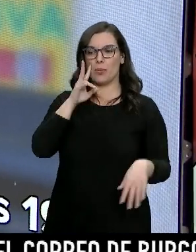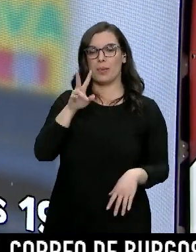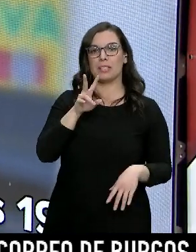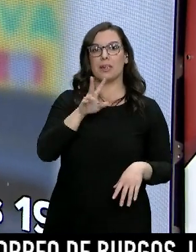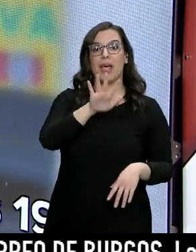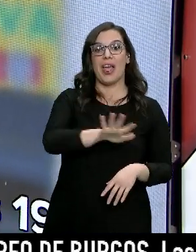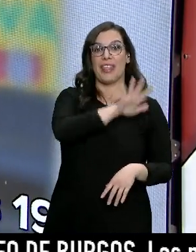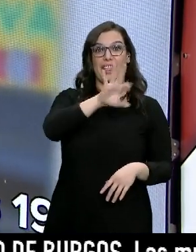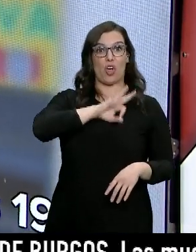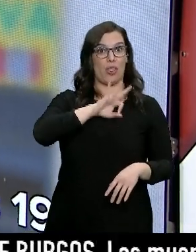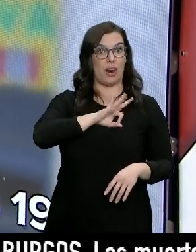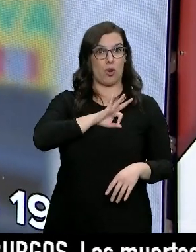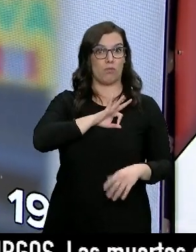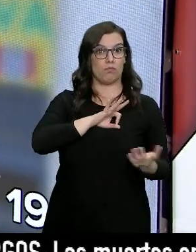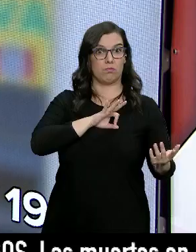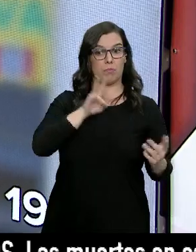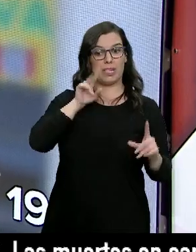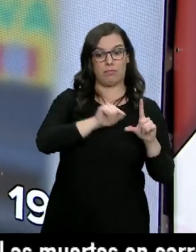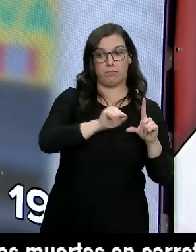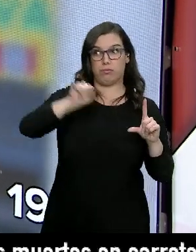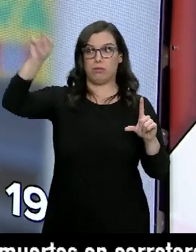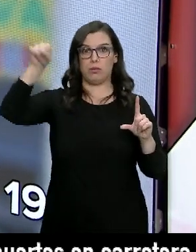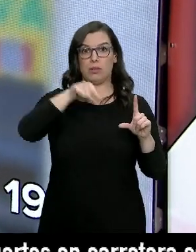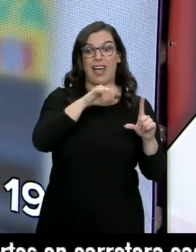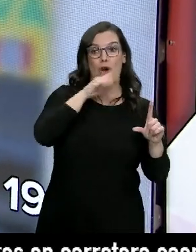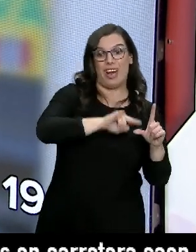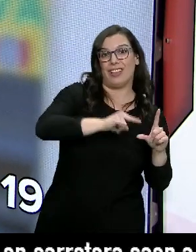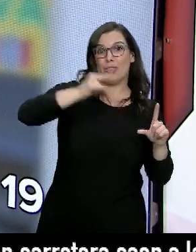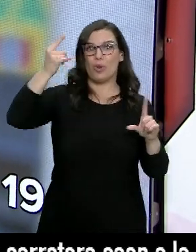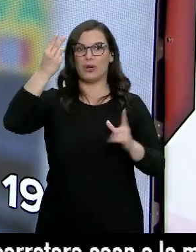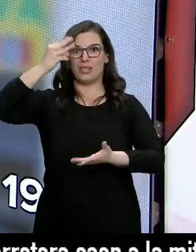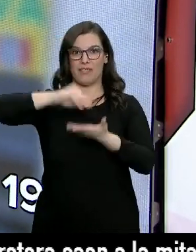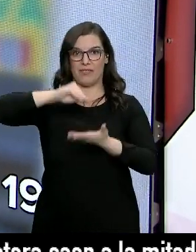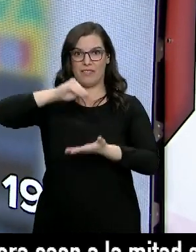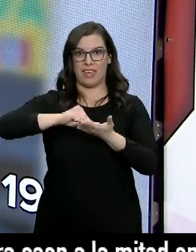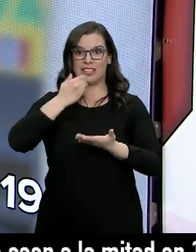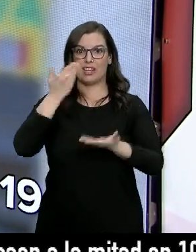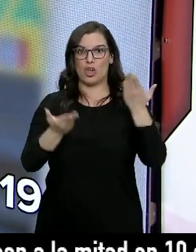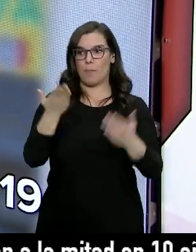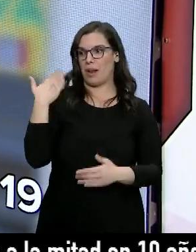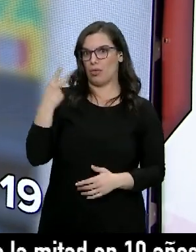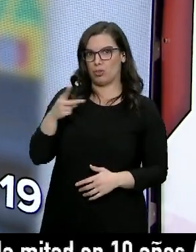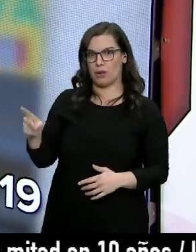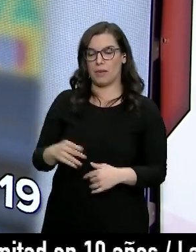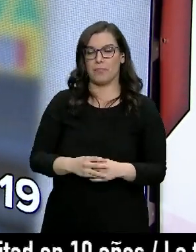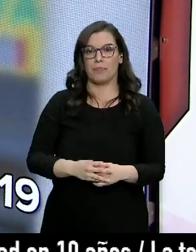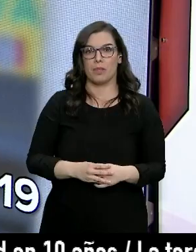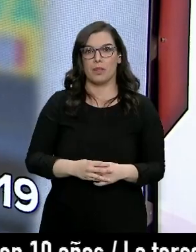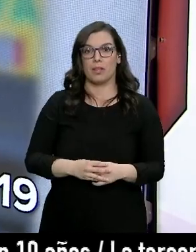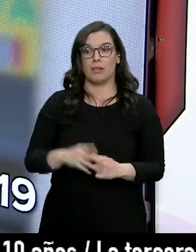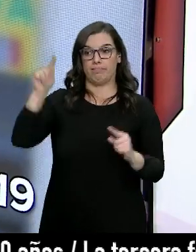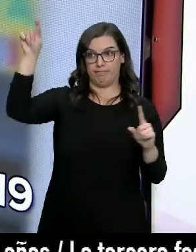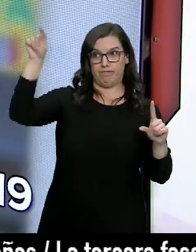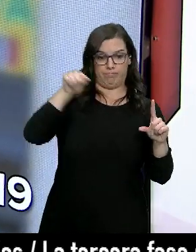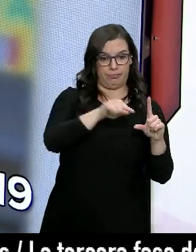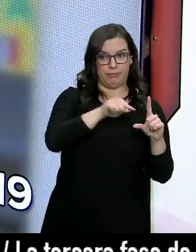el 5 de enero. Ahora mismo hay ingresadas casi el triple de personas que hace 2 semanas. Y consecuencia